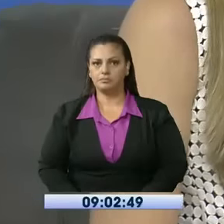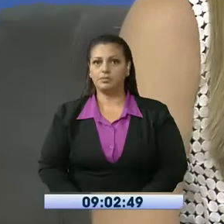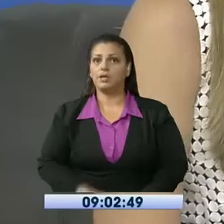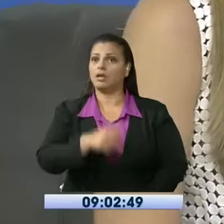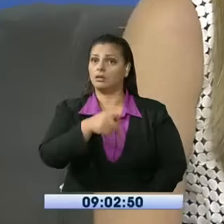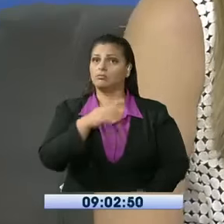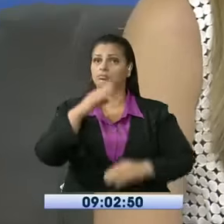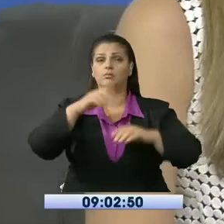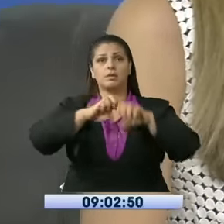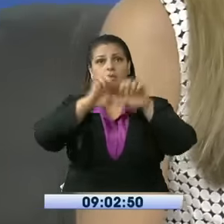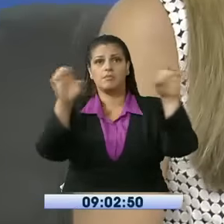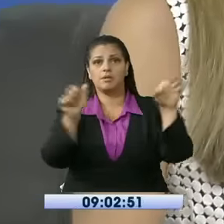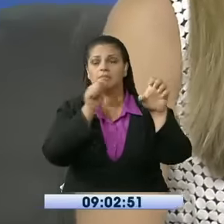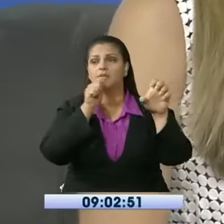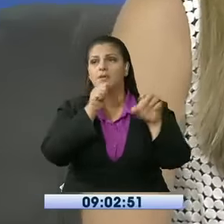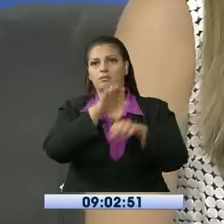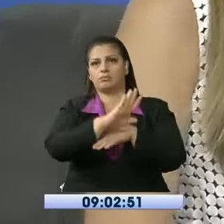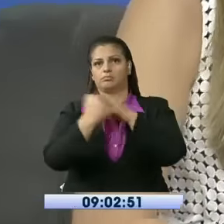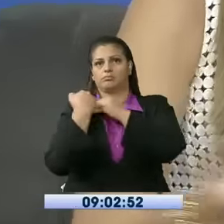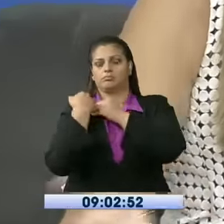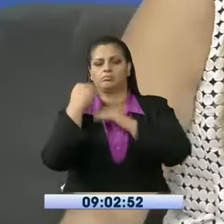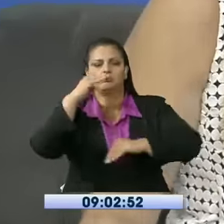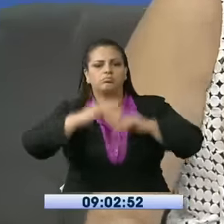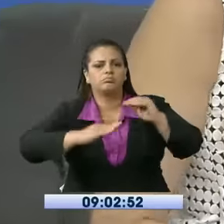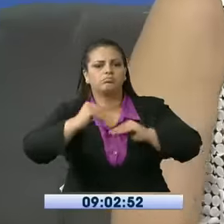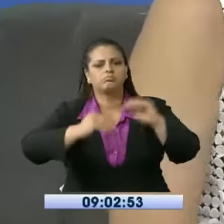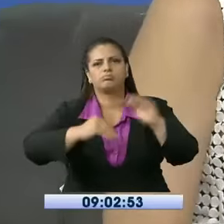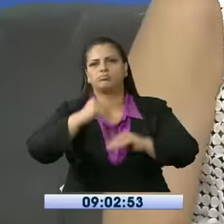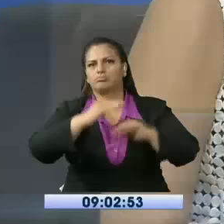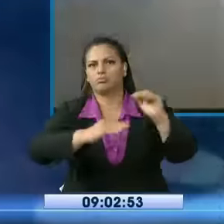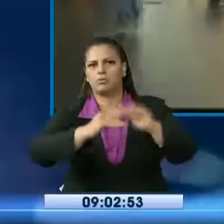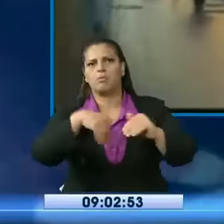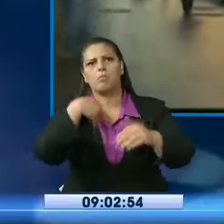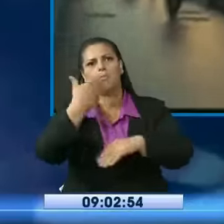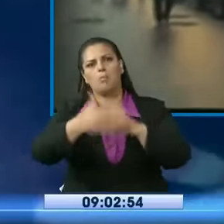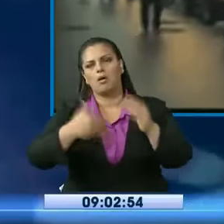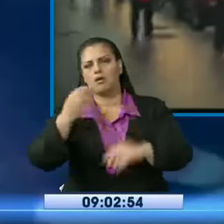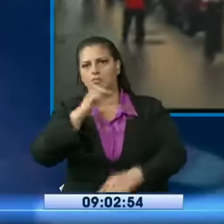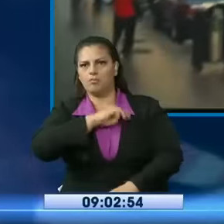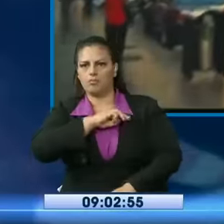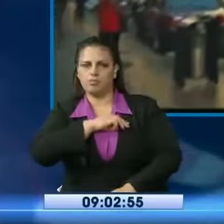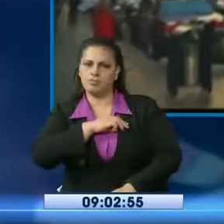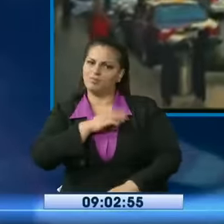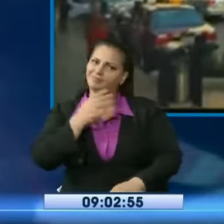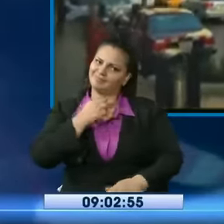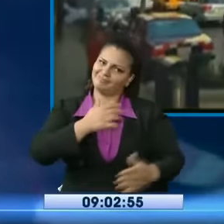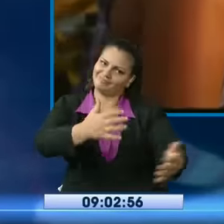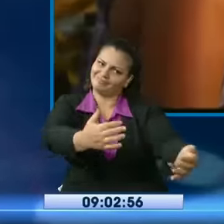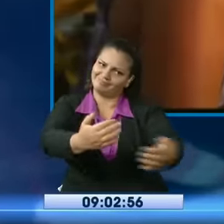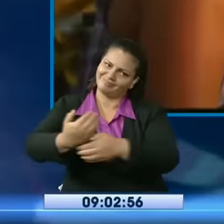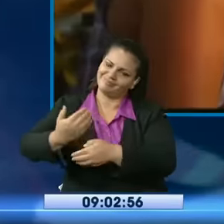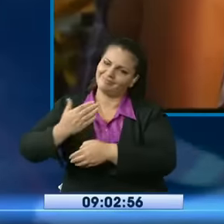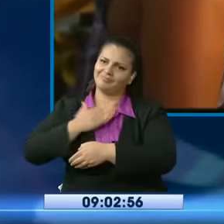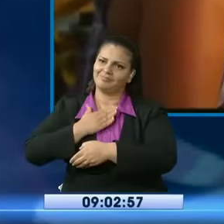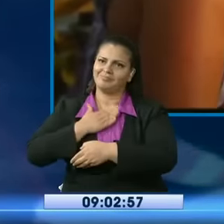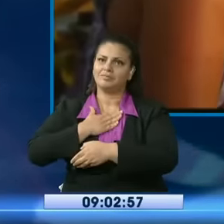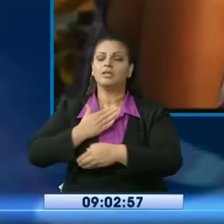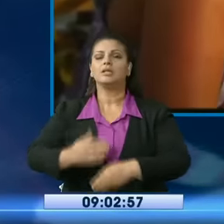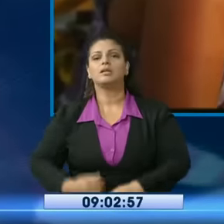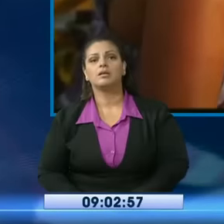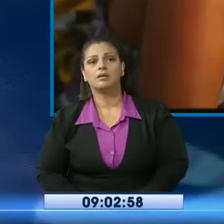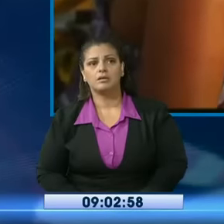operación, el 10% de la operación. Y lo importante es que los guayaquileños van a tener un lugar más donde divertirse. Bueno. Esto sin duda ayuda también